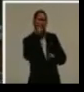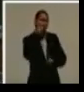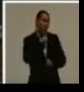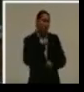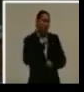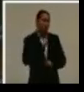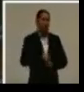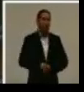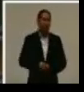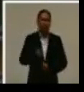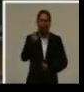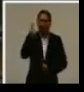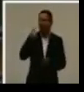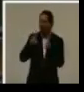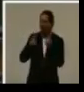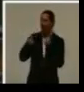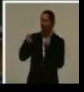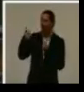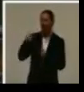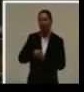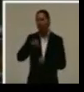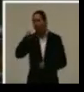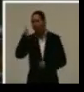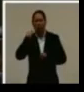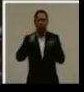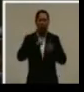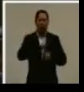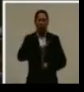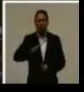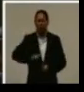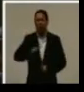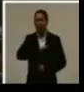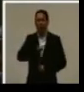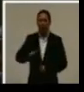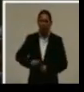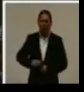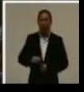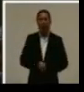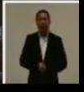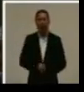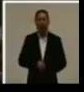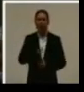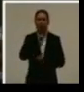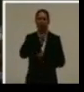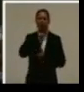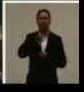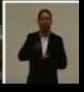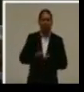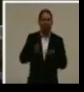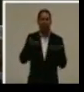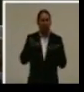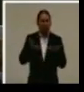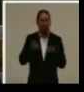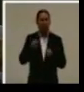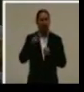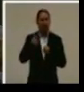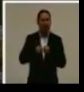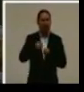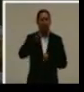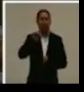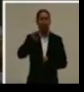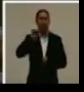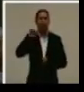Y así ha habido otros casos como Panteló y otros acontecimientos. Entonces, habría que hacer algo con el tema de